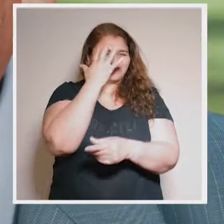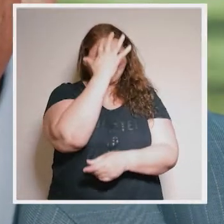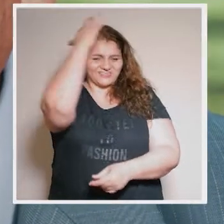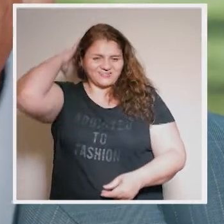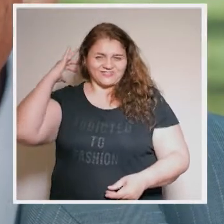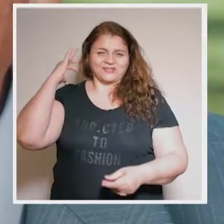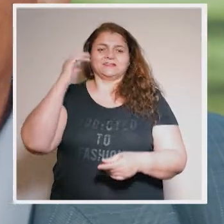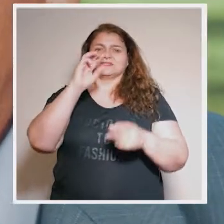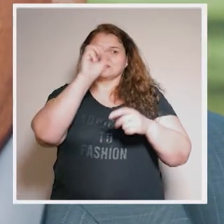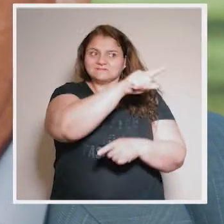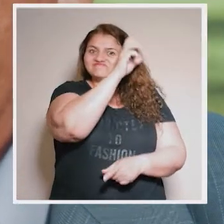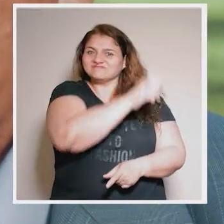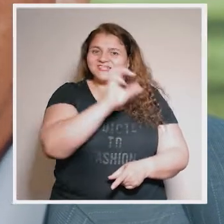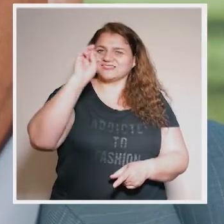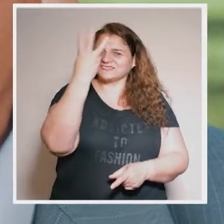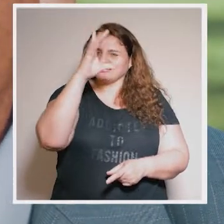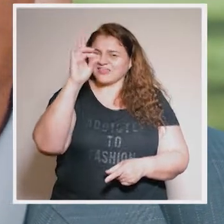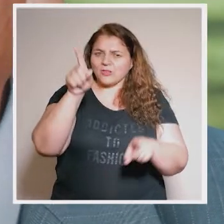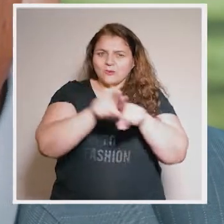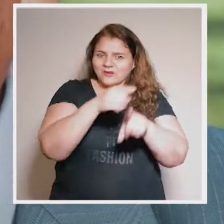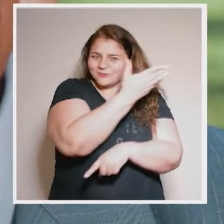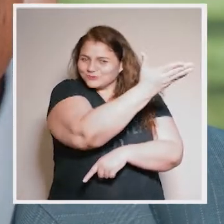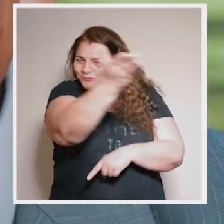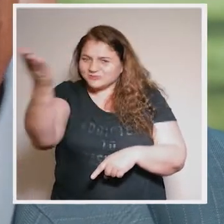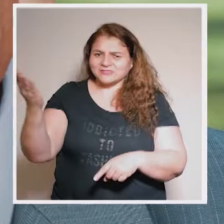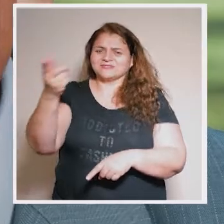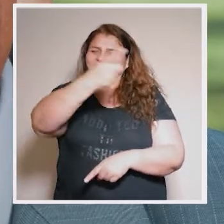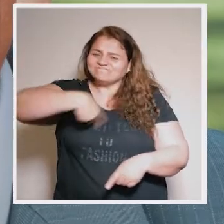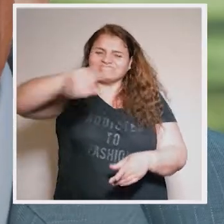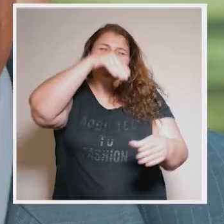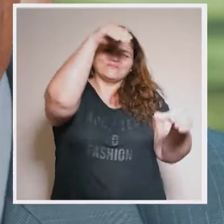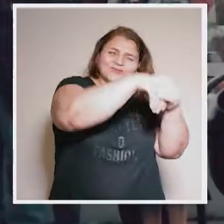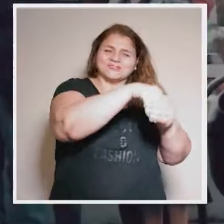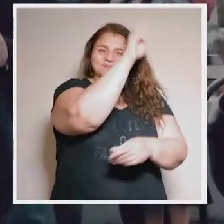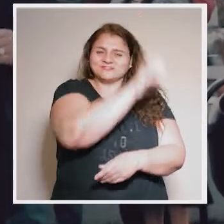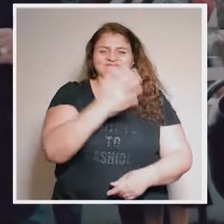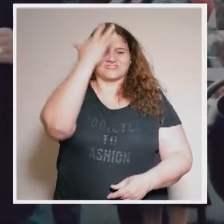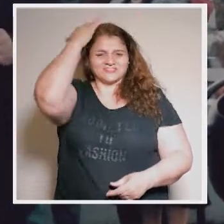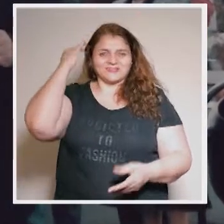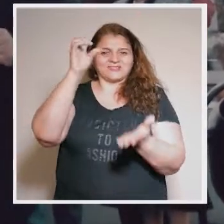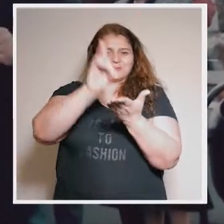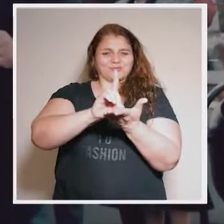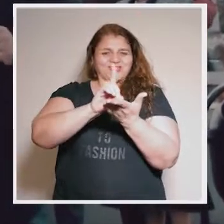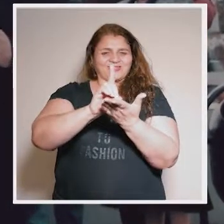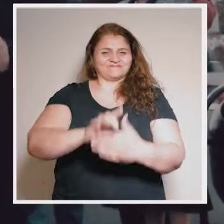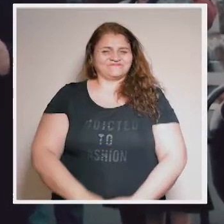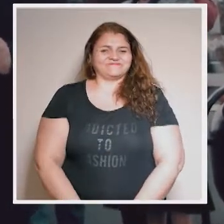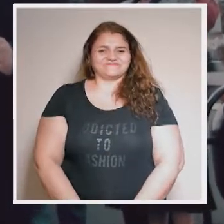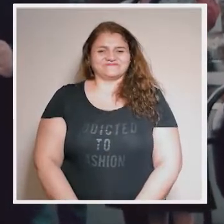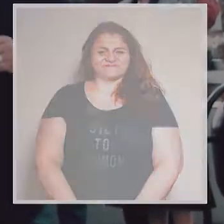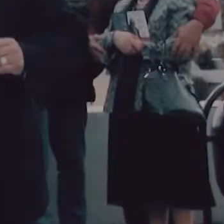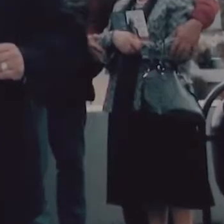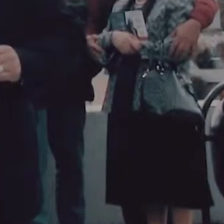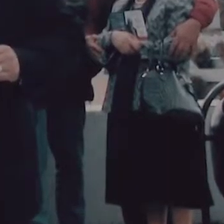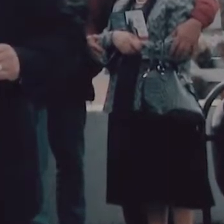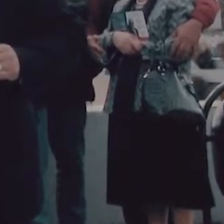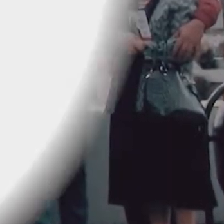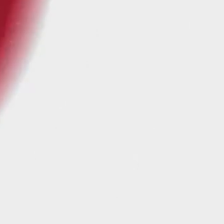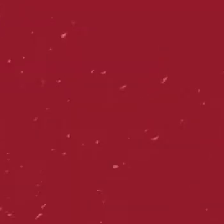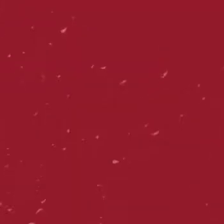causa, los invito a votar por Fernando Antinao, un adulto mayor como ustedes. Por eso votaremos por Fernando Antinao,